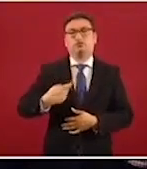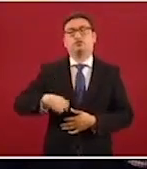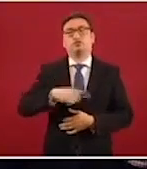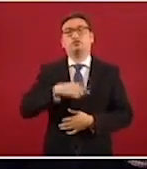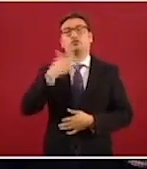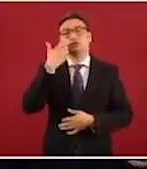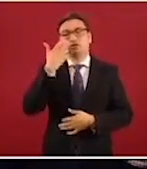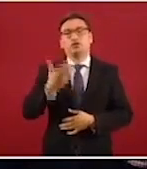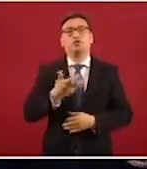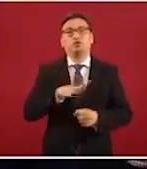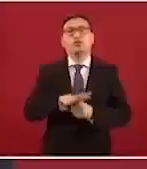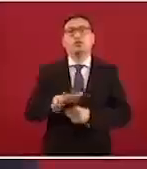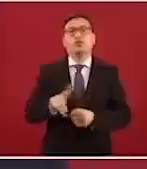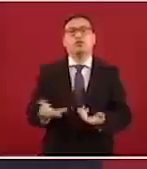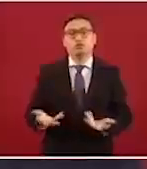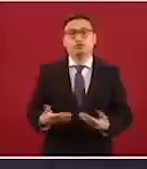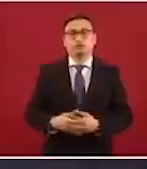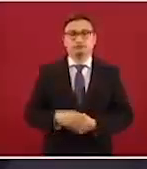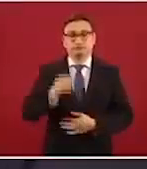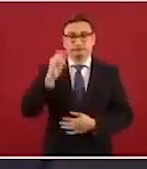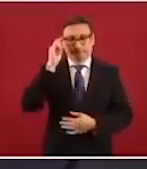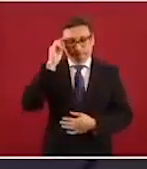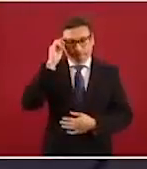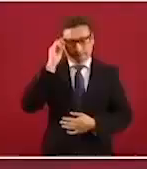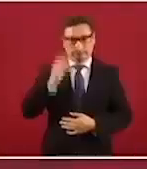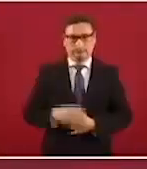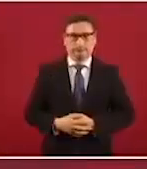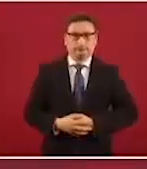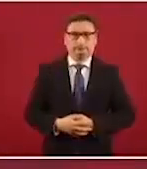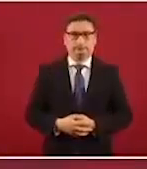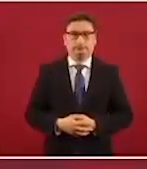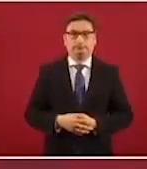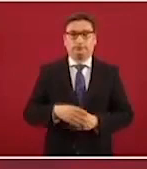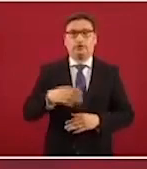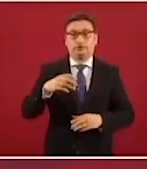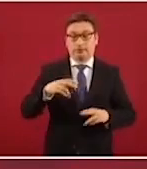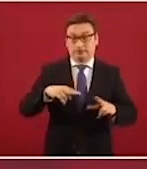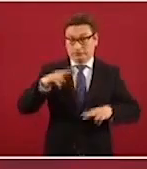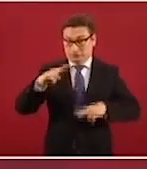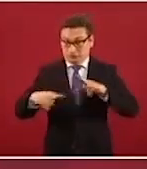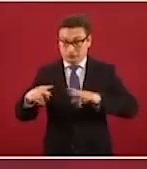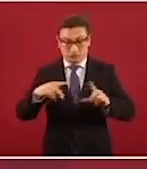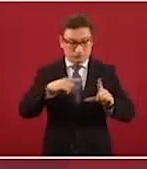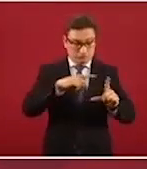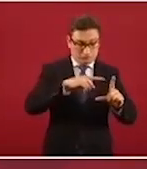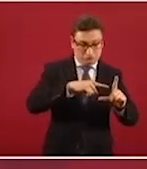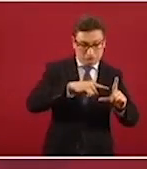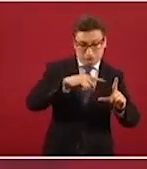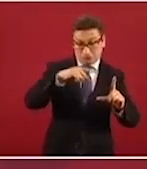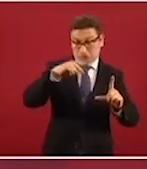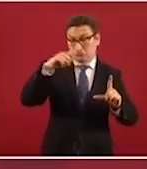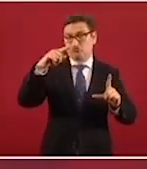buscando, que sea moderado para tener